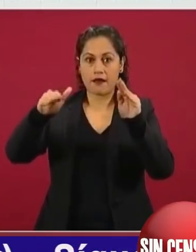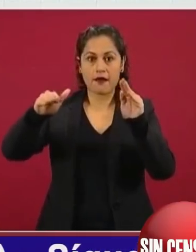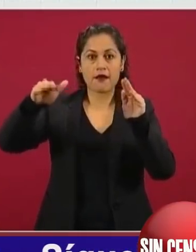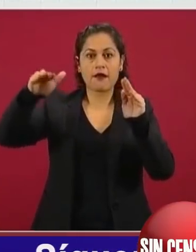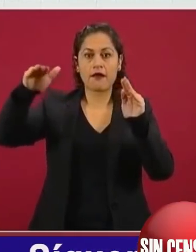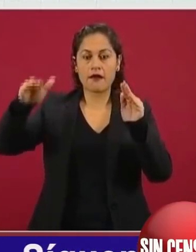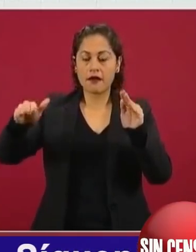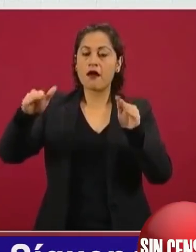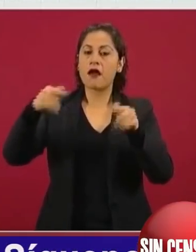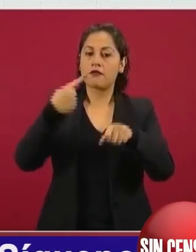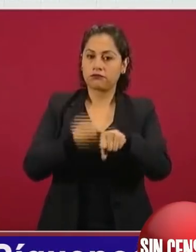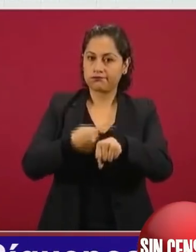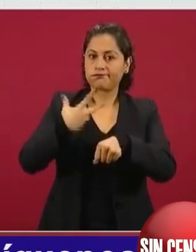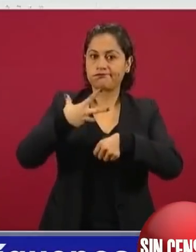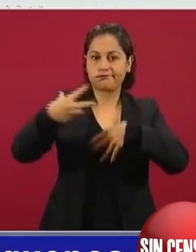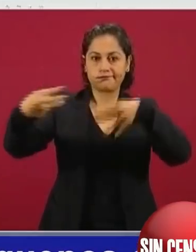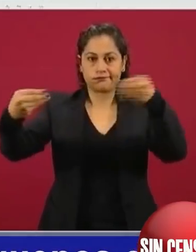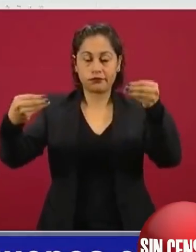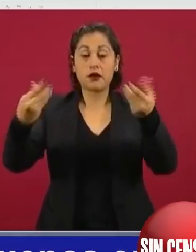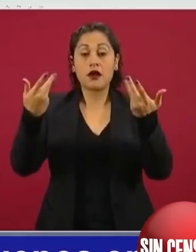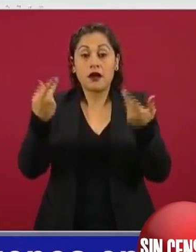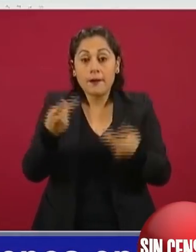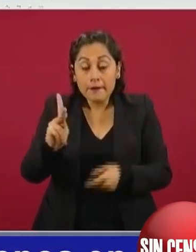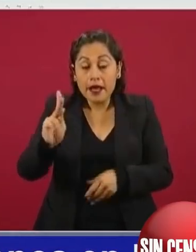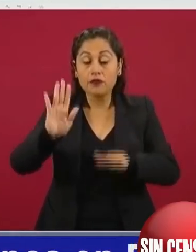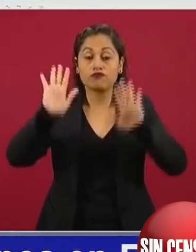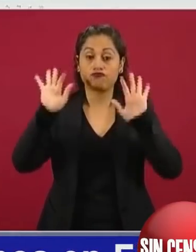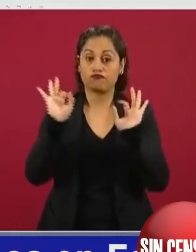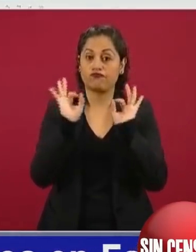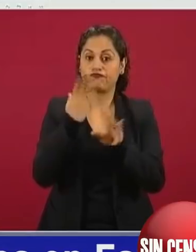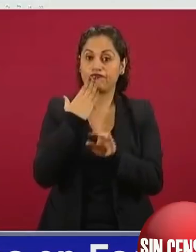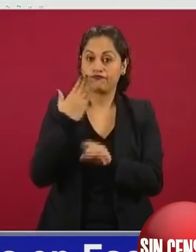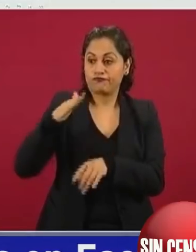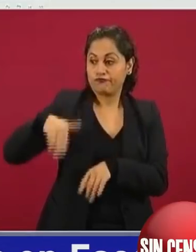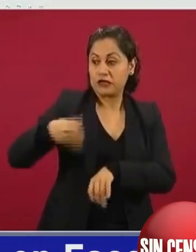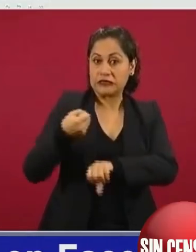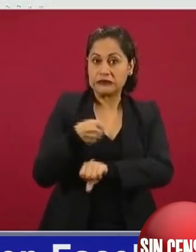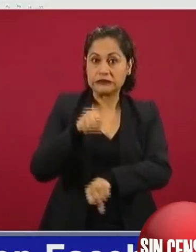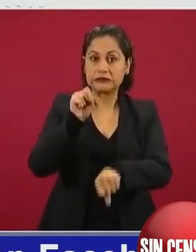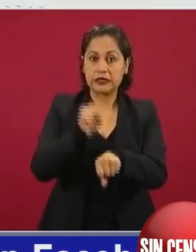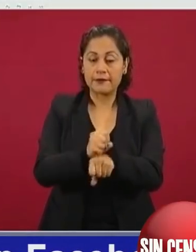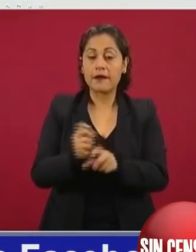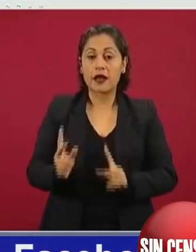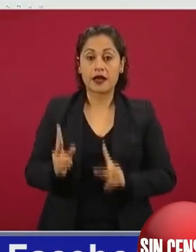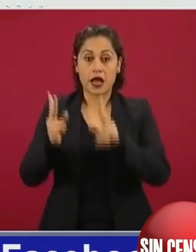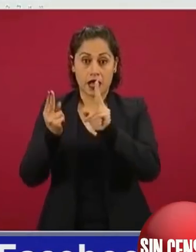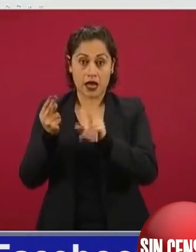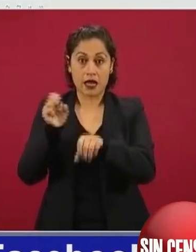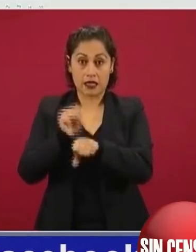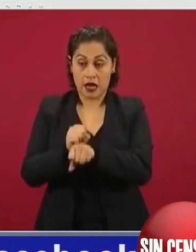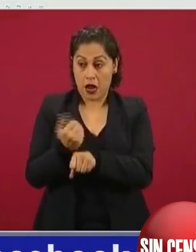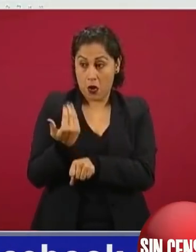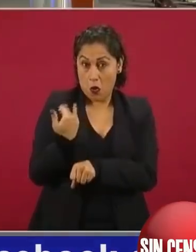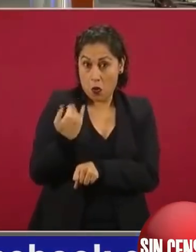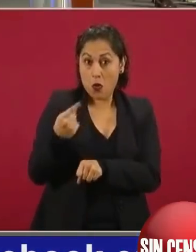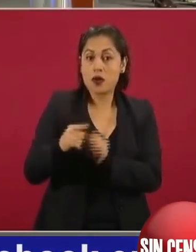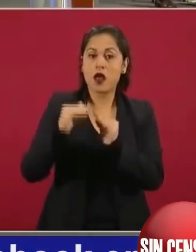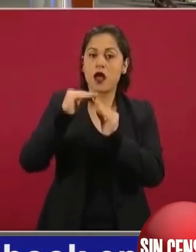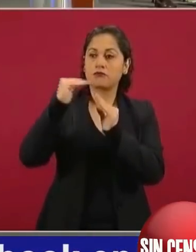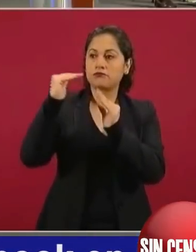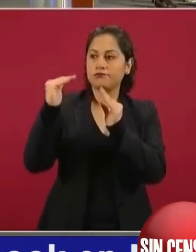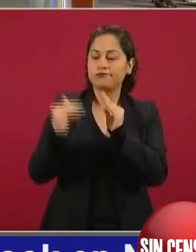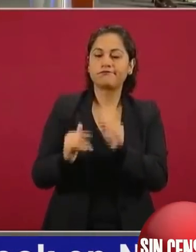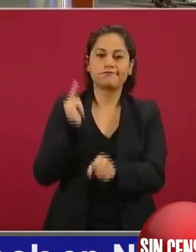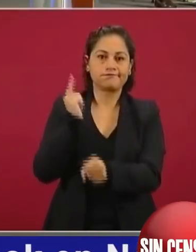mayor transmisión, y la buena noticia es que en la semana más reciente del corte de información empezamos a ver ya descenso.